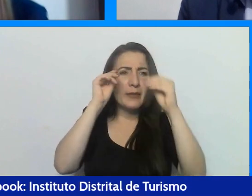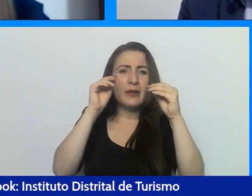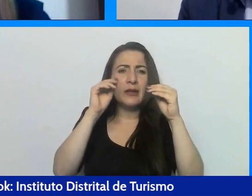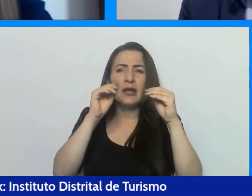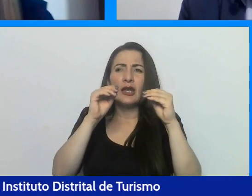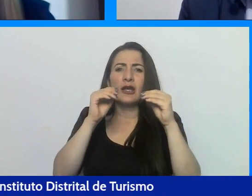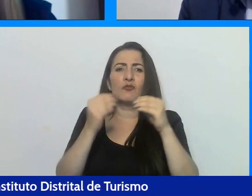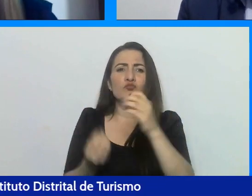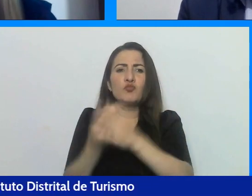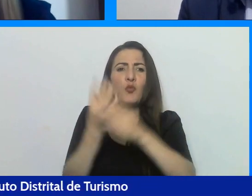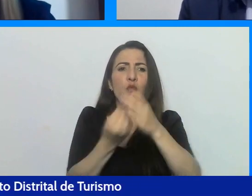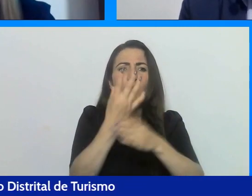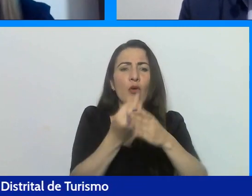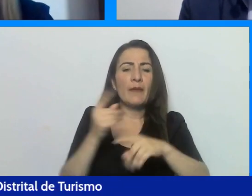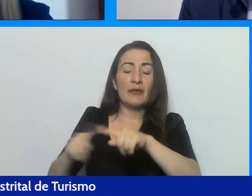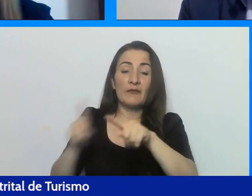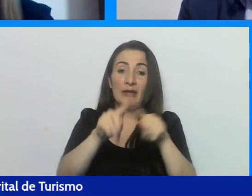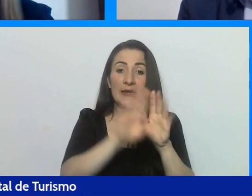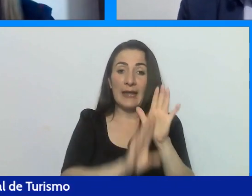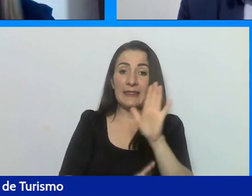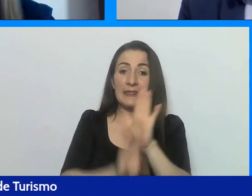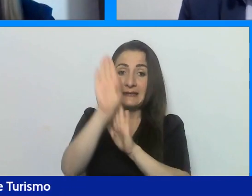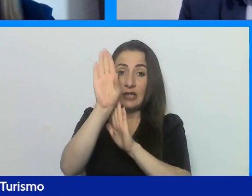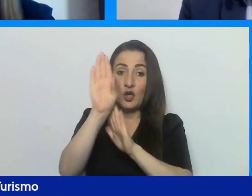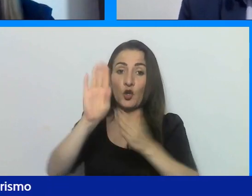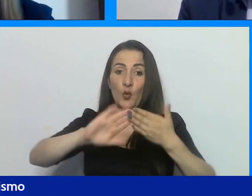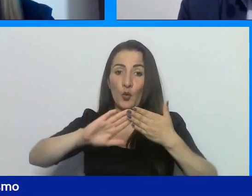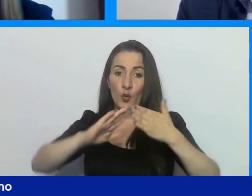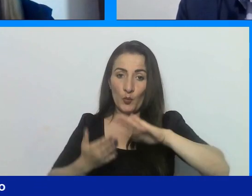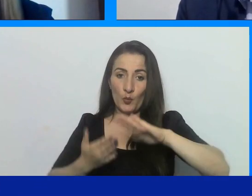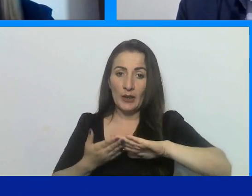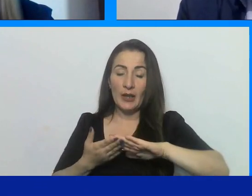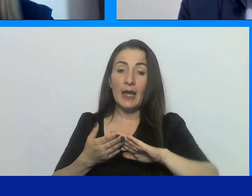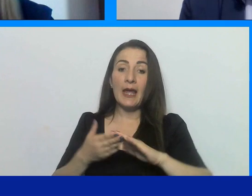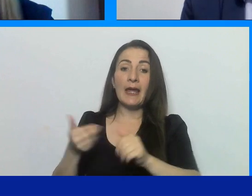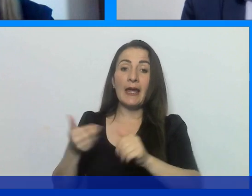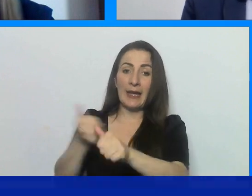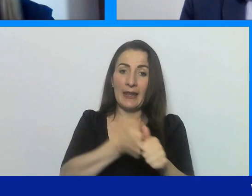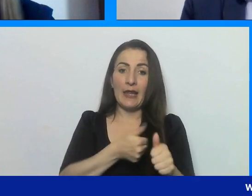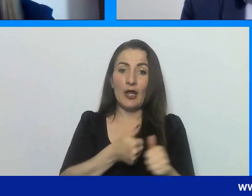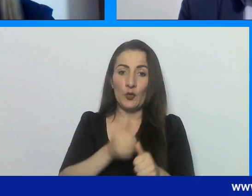generar aspectos fundamentales en el desarrollo de las comunidades donde cada uno de ustedes se encuentra.